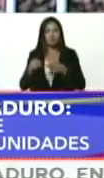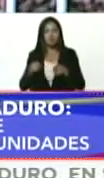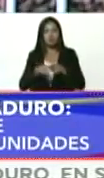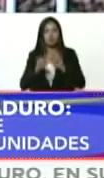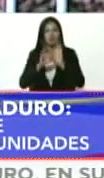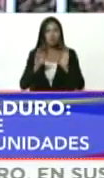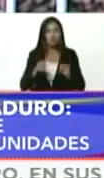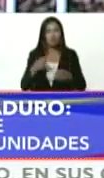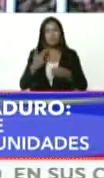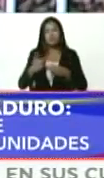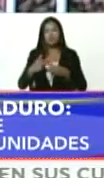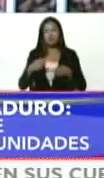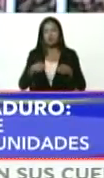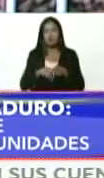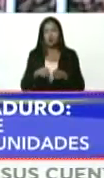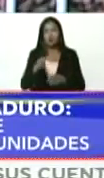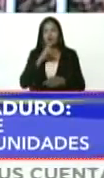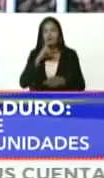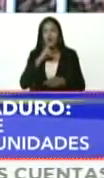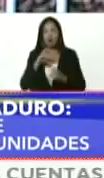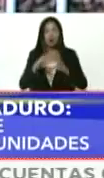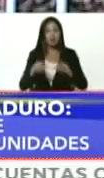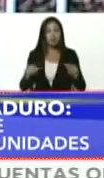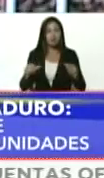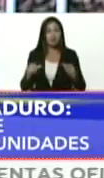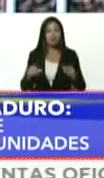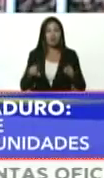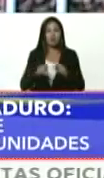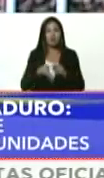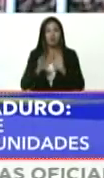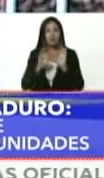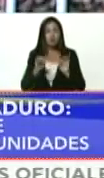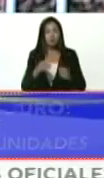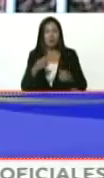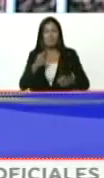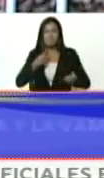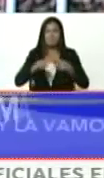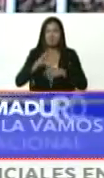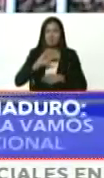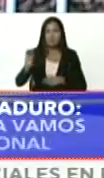el petróleo, el oro, la tierra, el golfo, el Esequibo. Vendepatria.